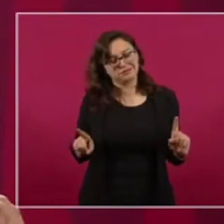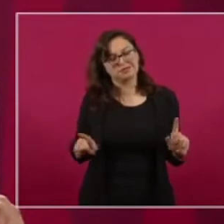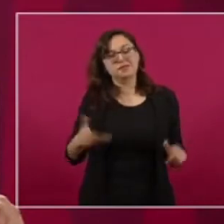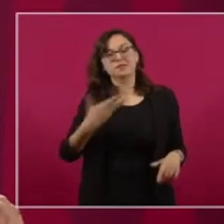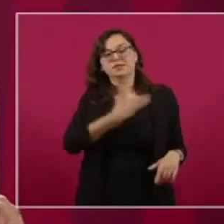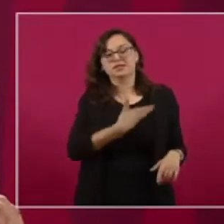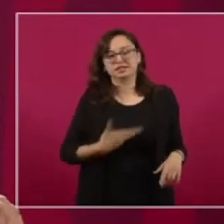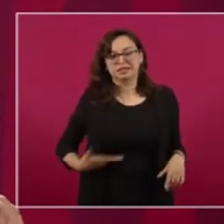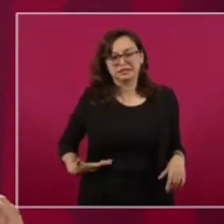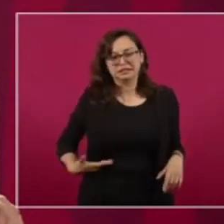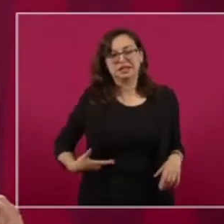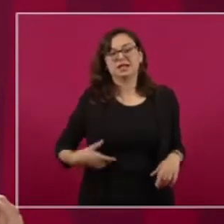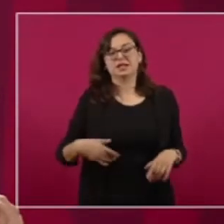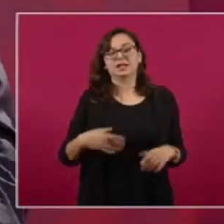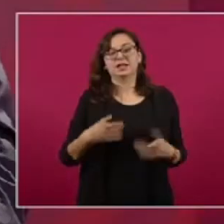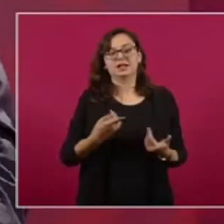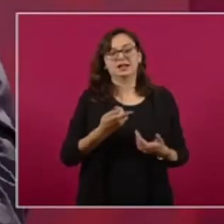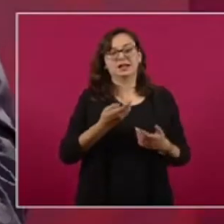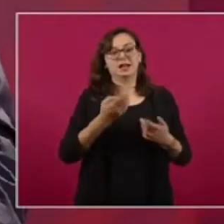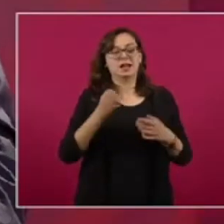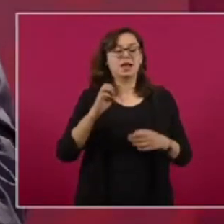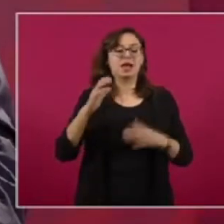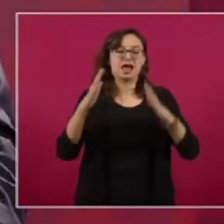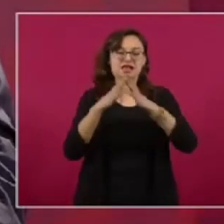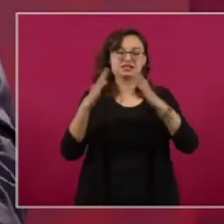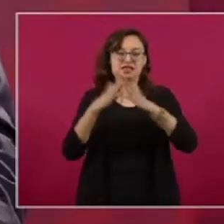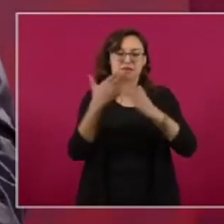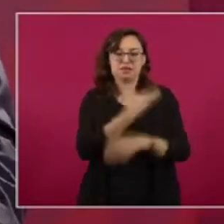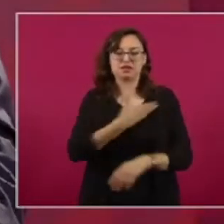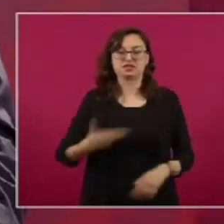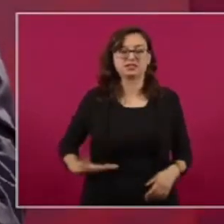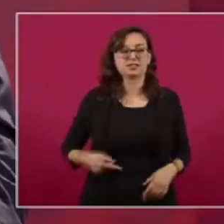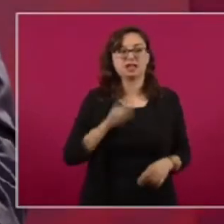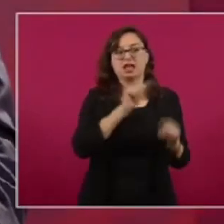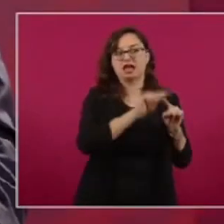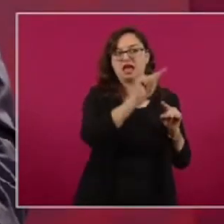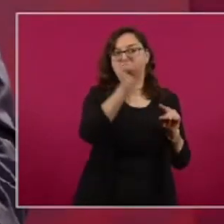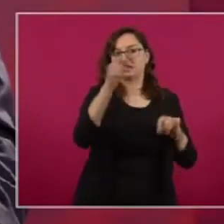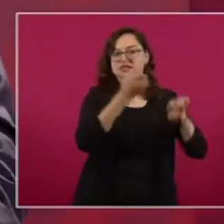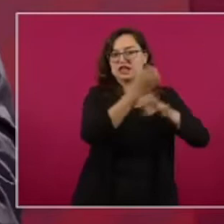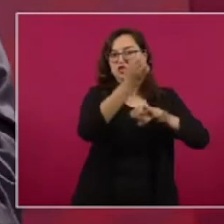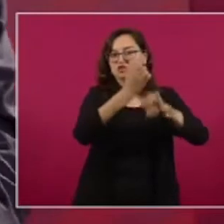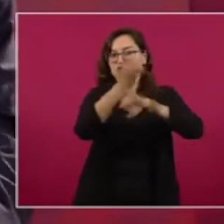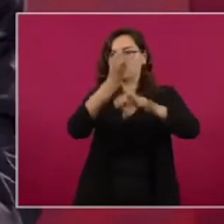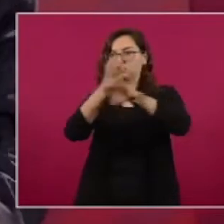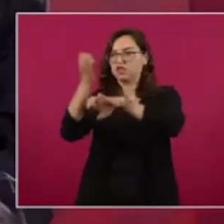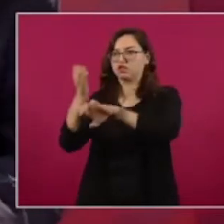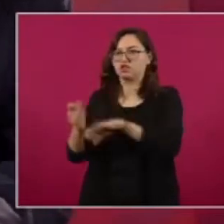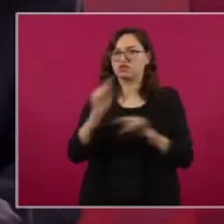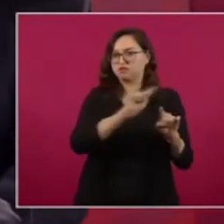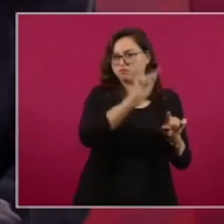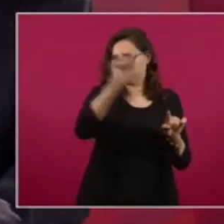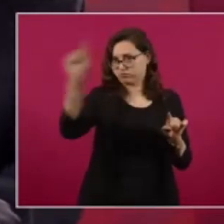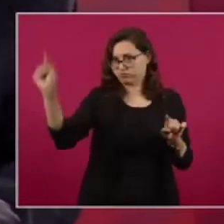los presidentes. Ay, todavía. Pues no voy. Pues de repente me